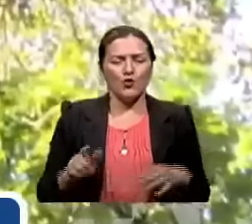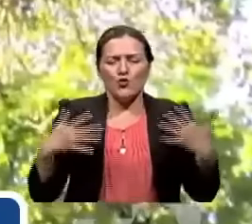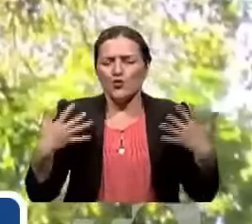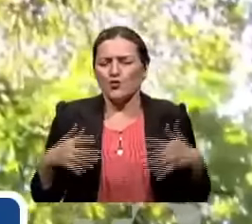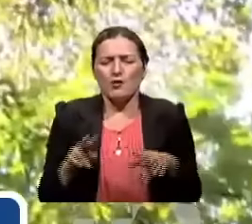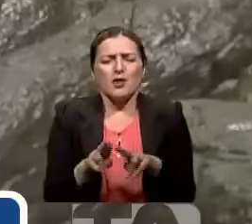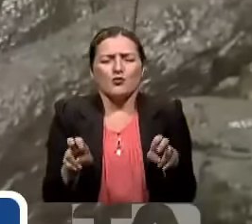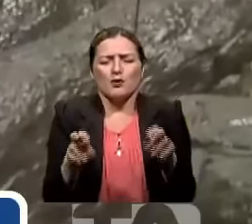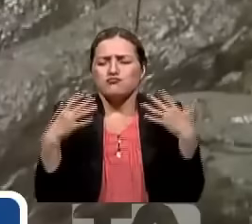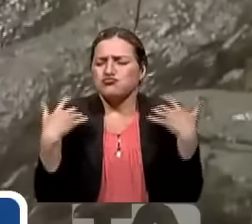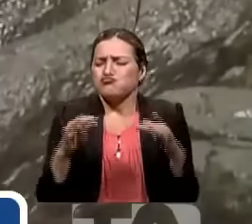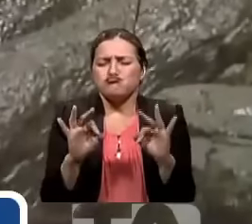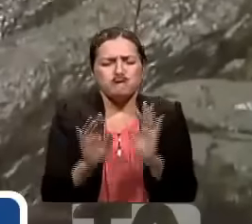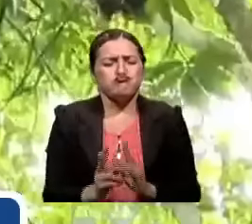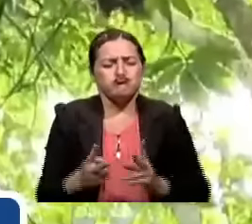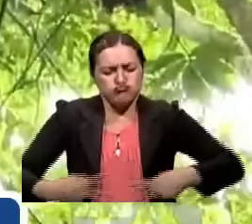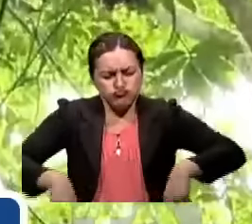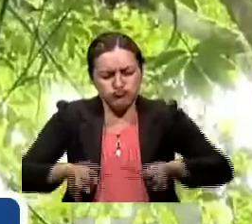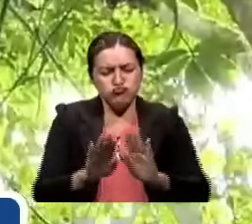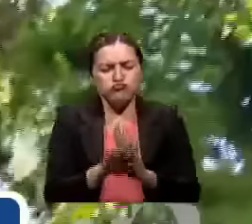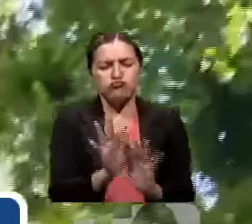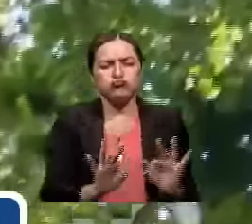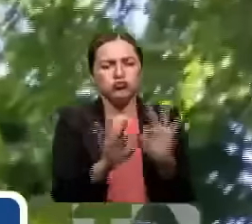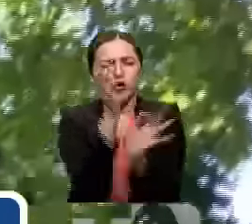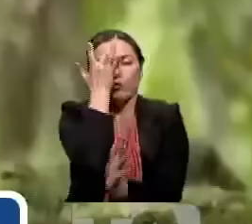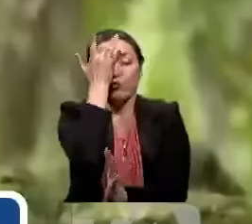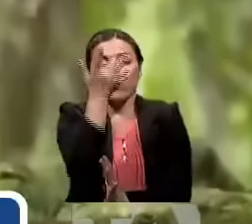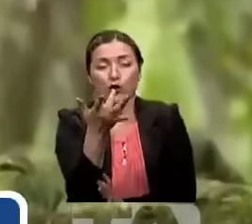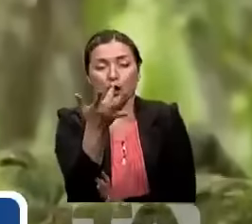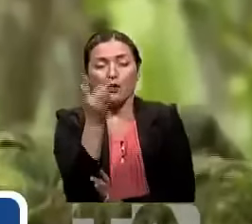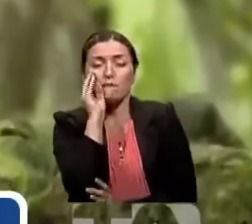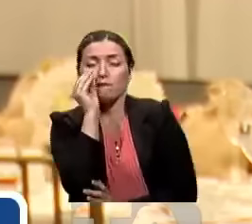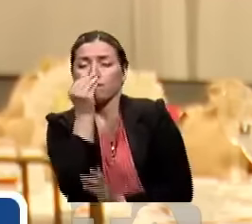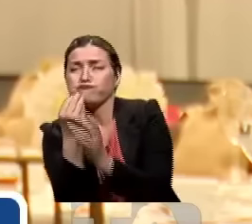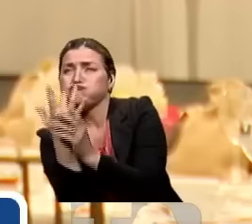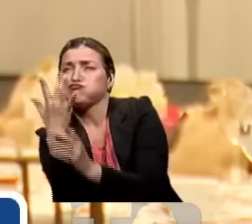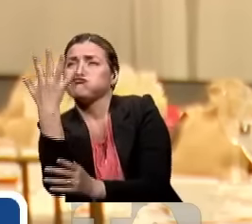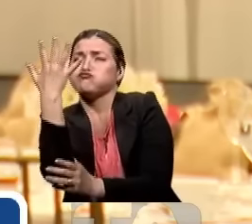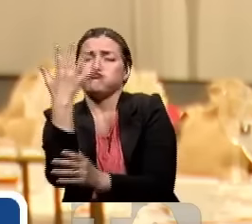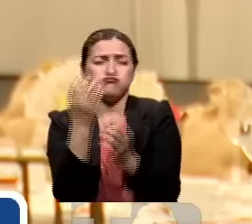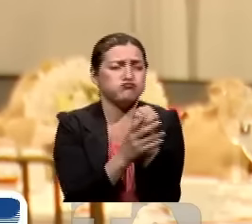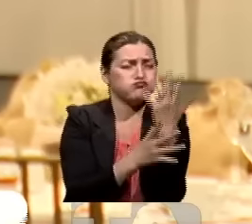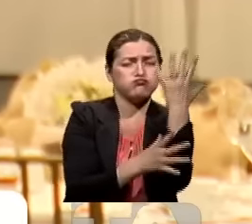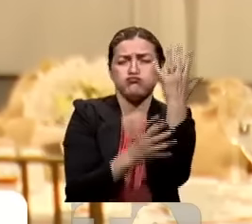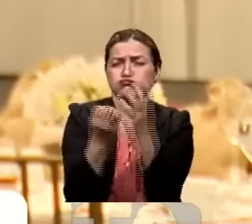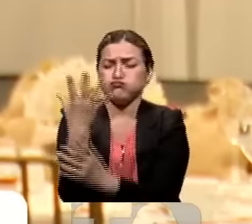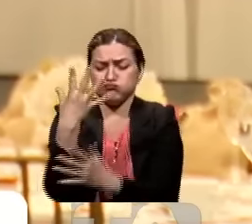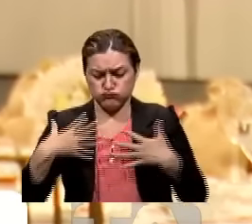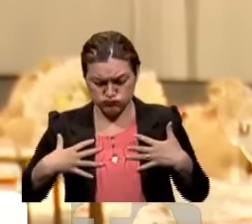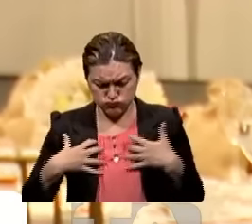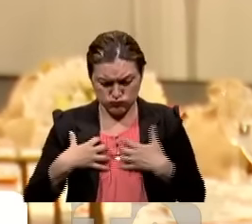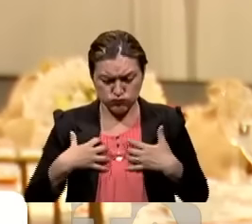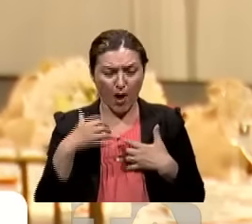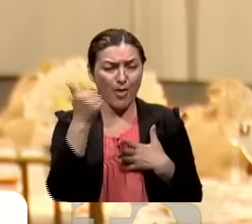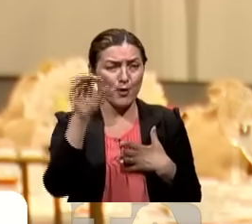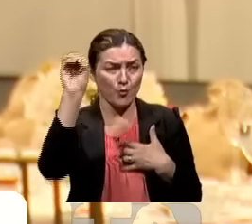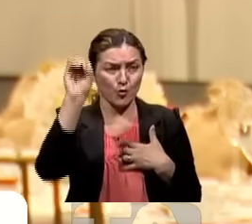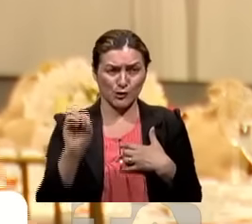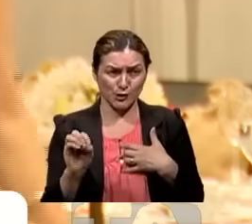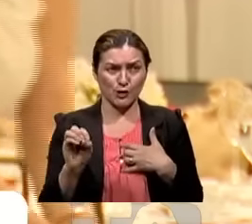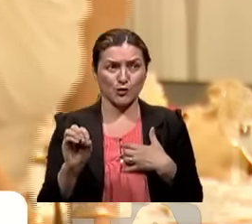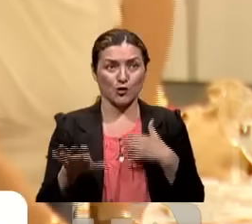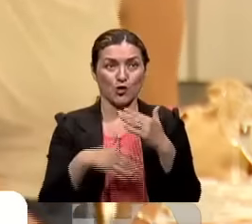natural porque alberga una gran cantidad de especies de flora y fauna. Alberga al menos el 10% de la biodiversidad, es decir, de la